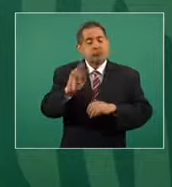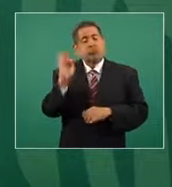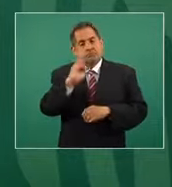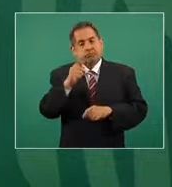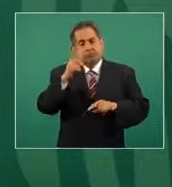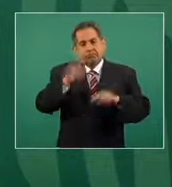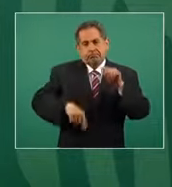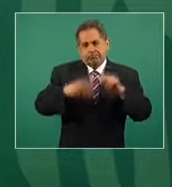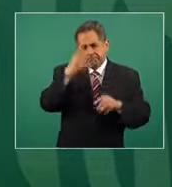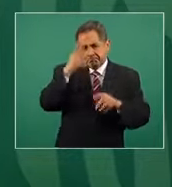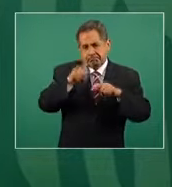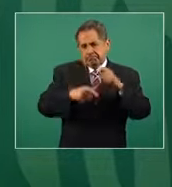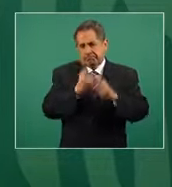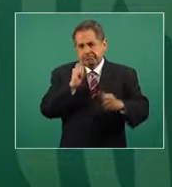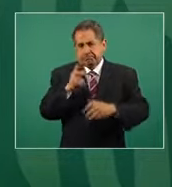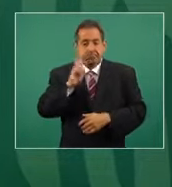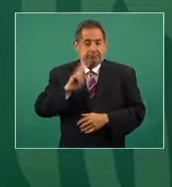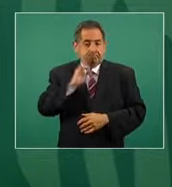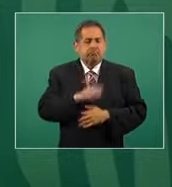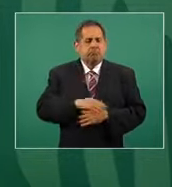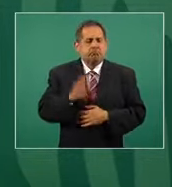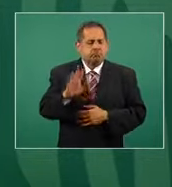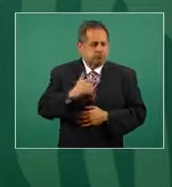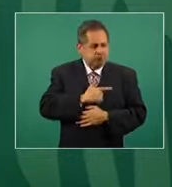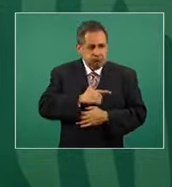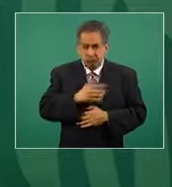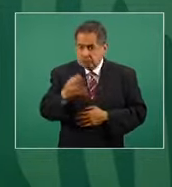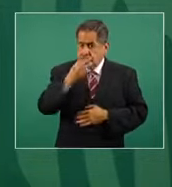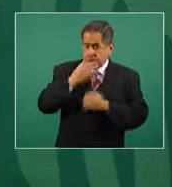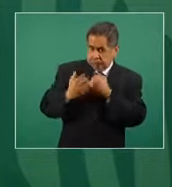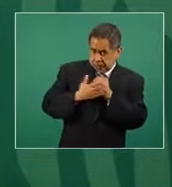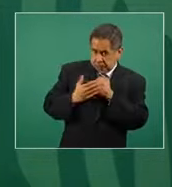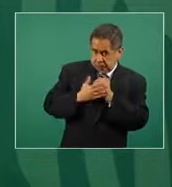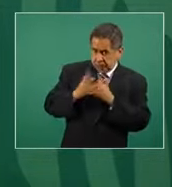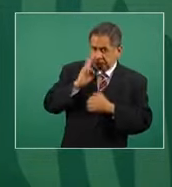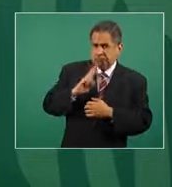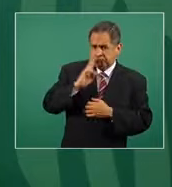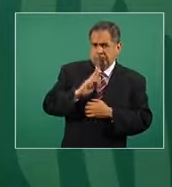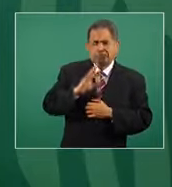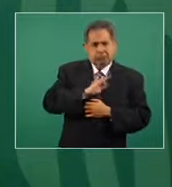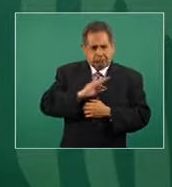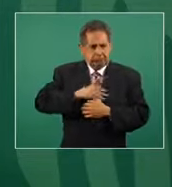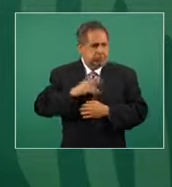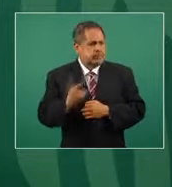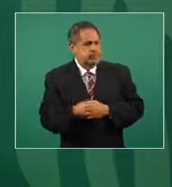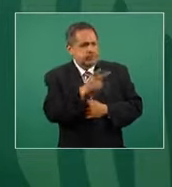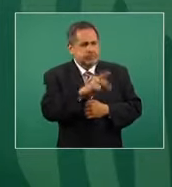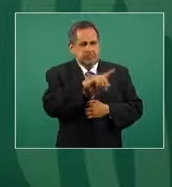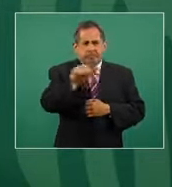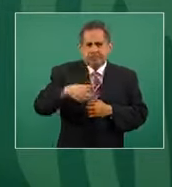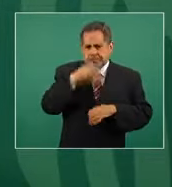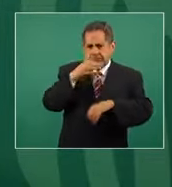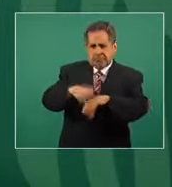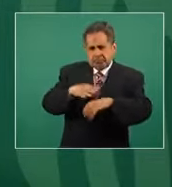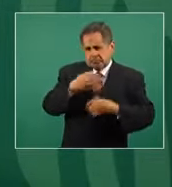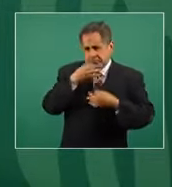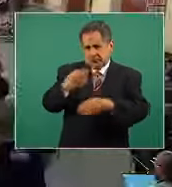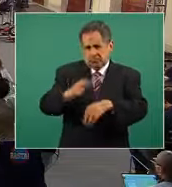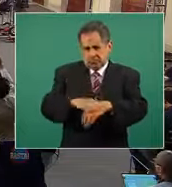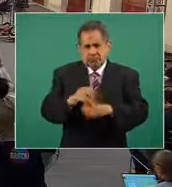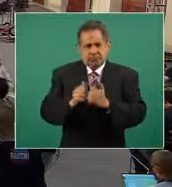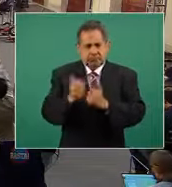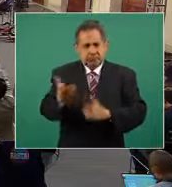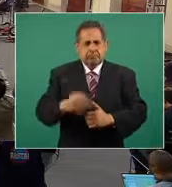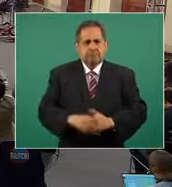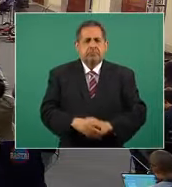puedan retirar la visa. Pero con mucho gusto, con la información que estás planteando, consultamos y te lo hago saber, por favor.